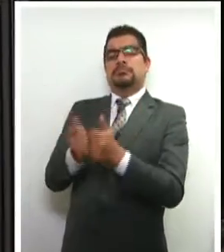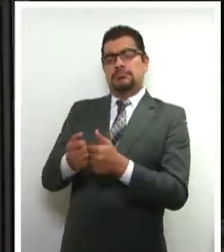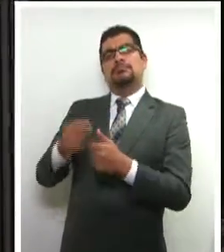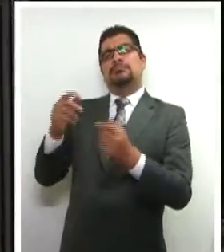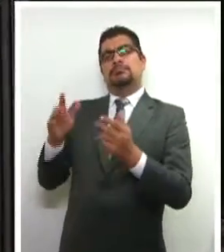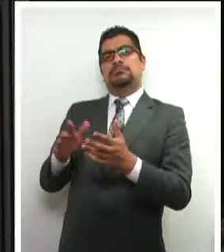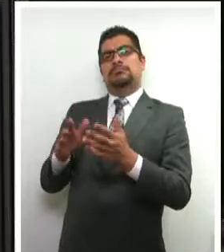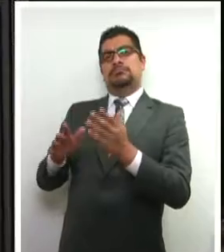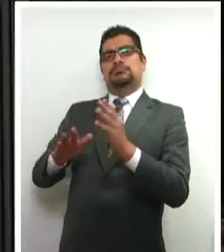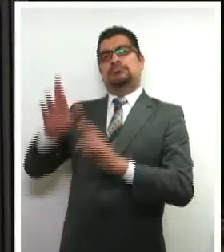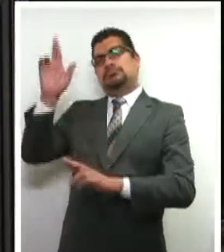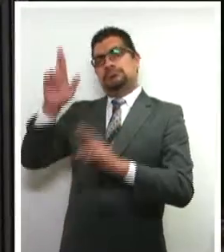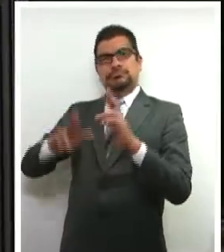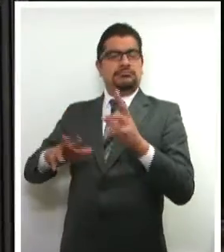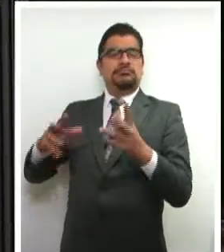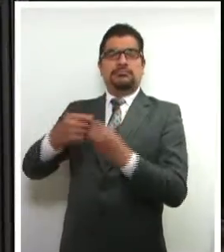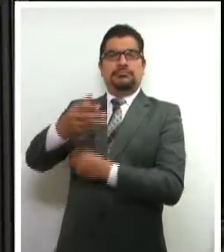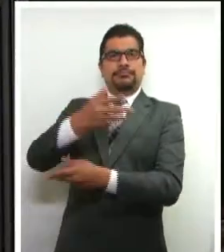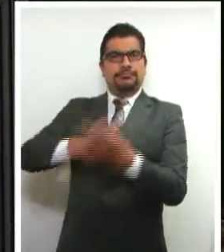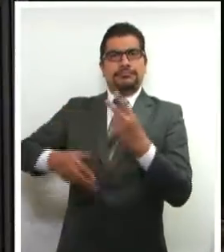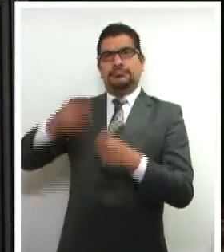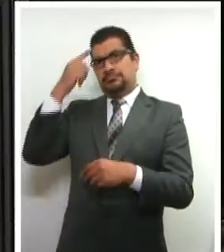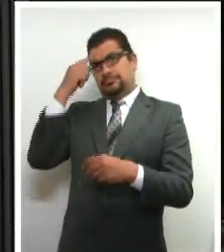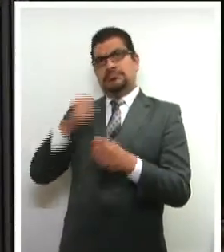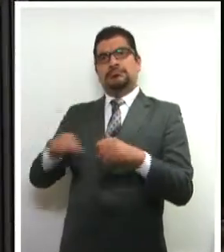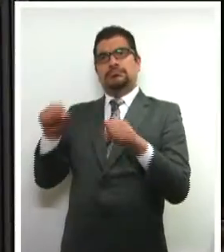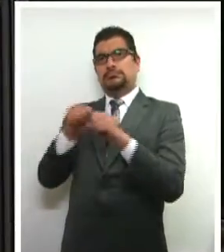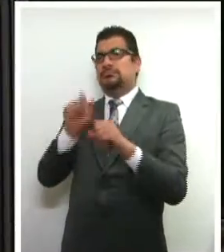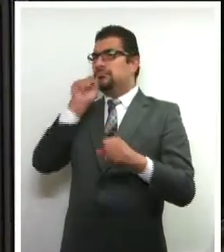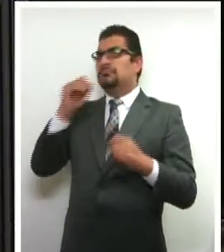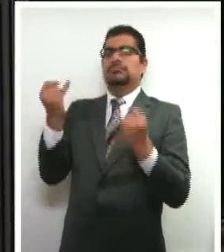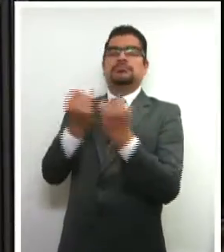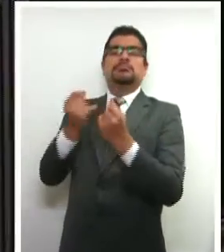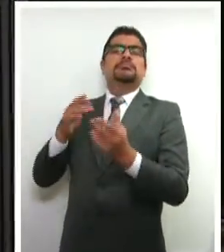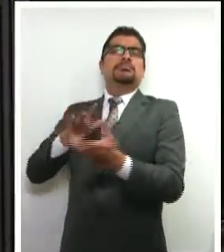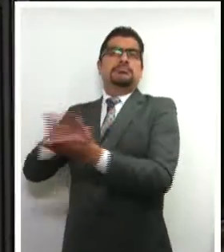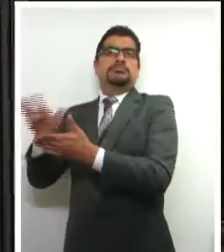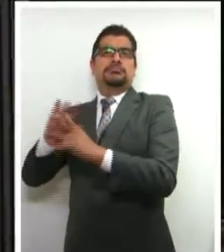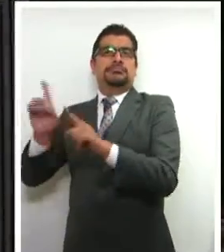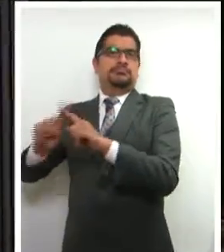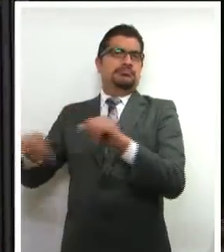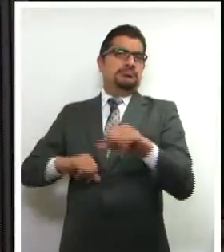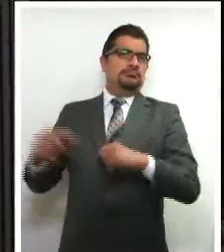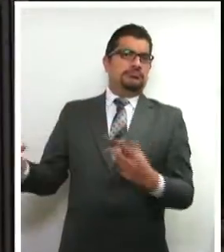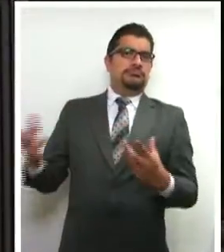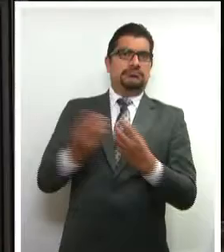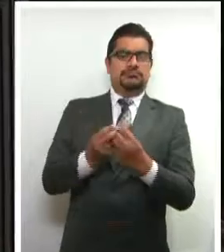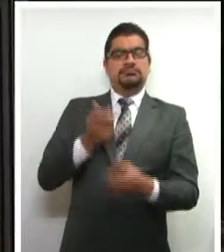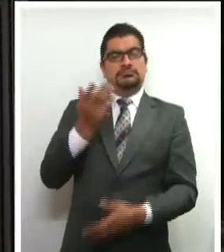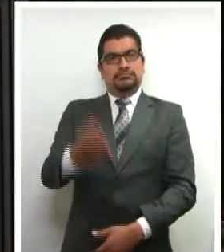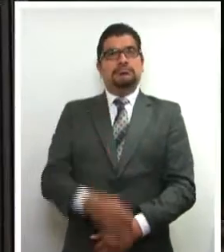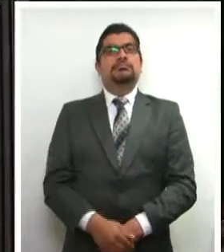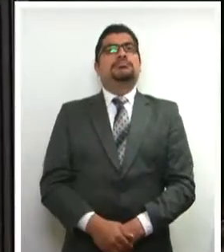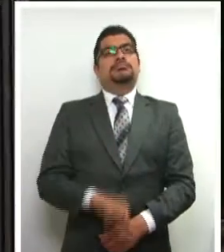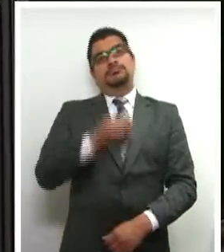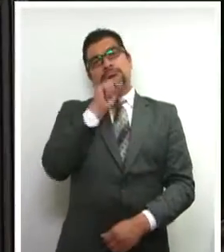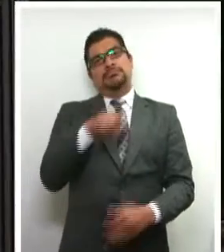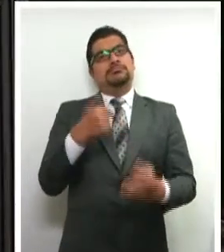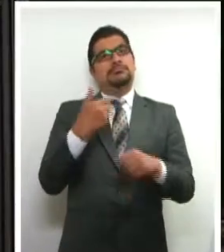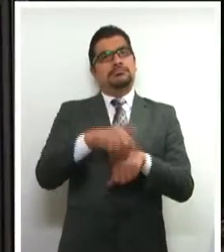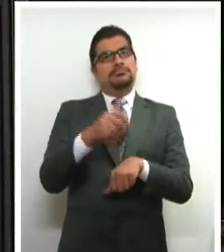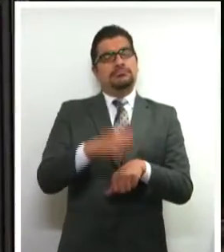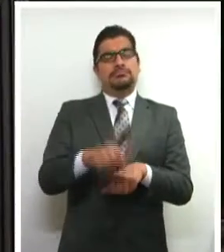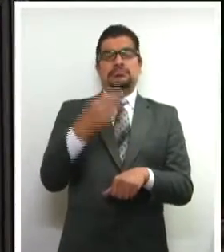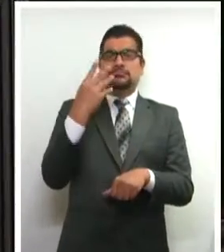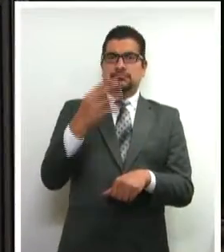participación política y social, así como diversas actividades. También en el numeral